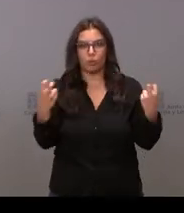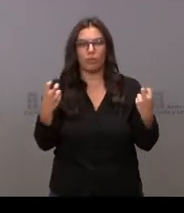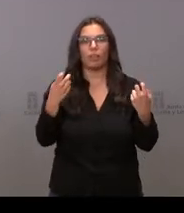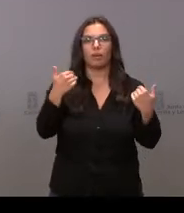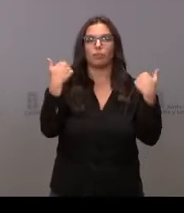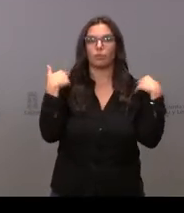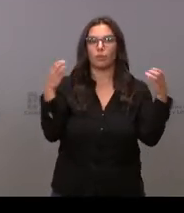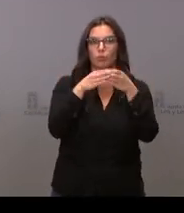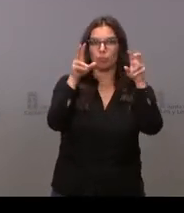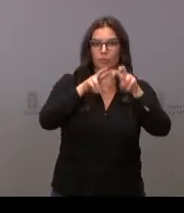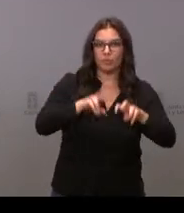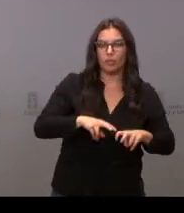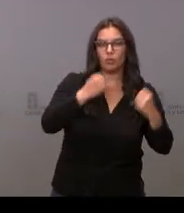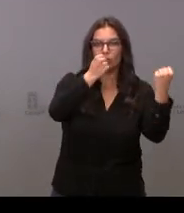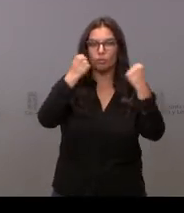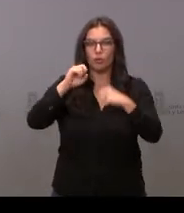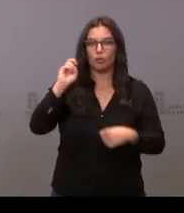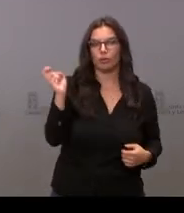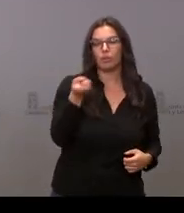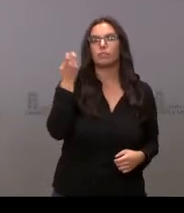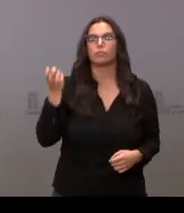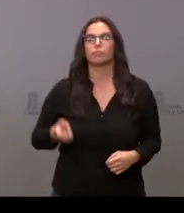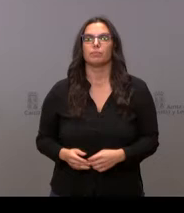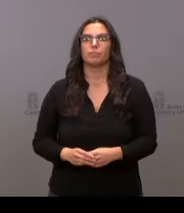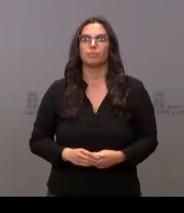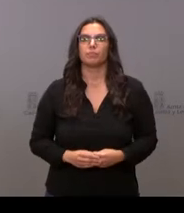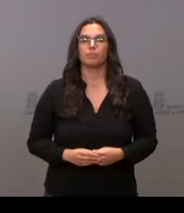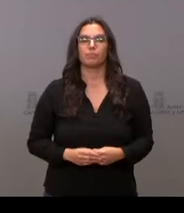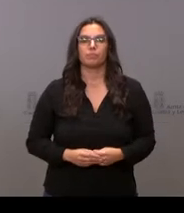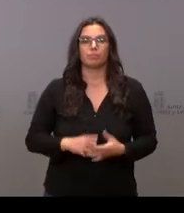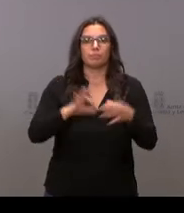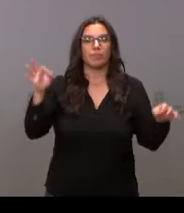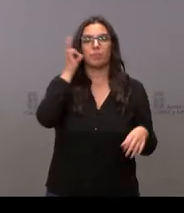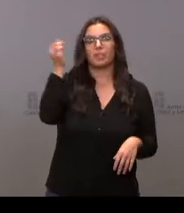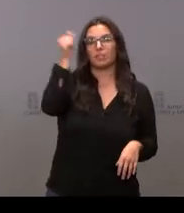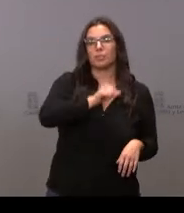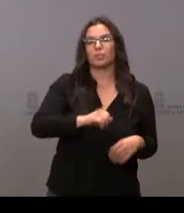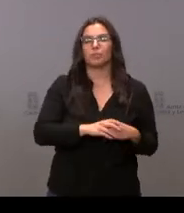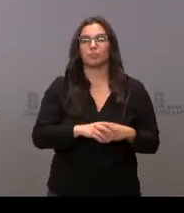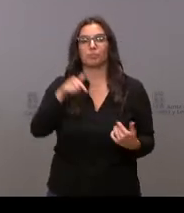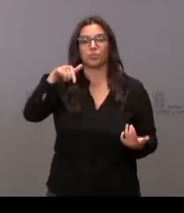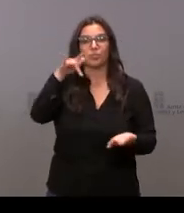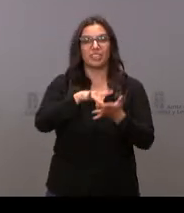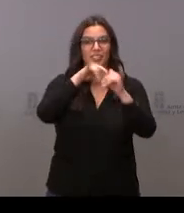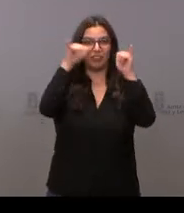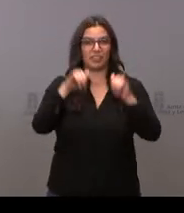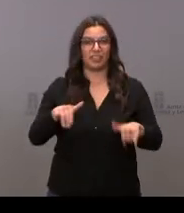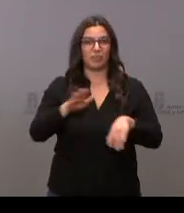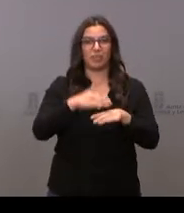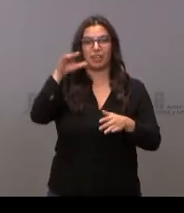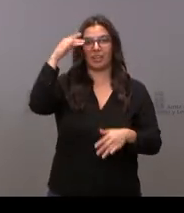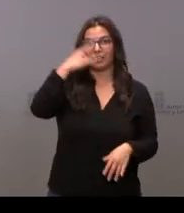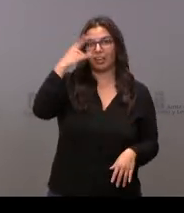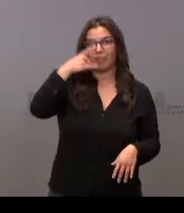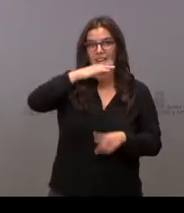de grupos de investigación de instituciones y amigas y amigos es un día feliz para salamanca y